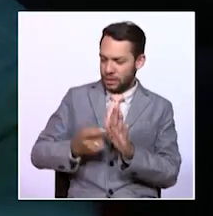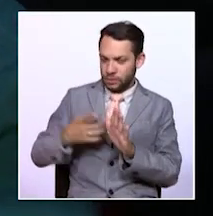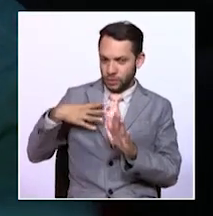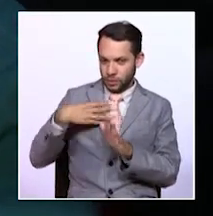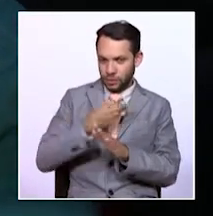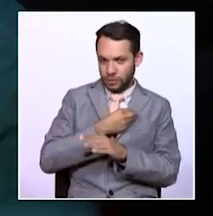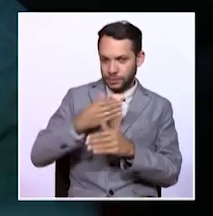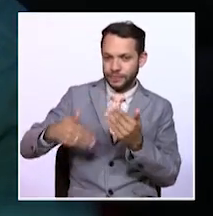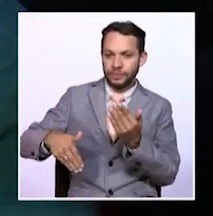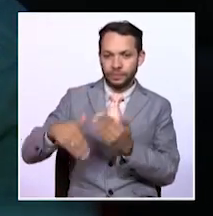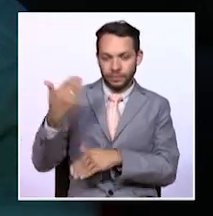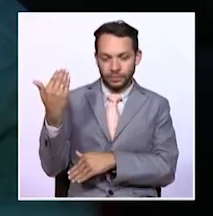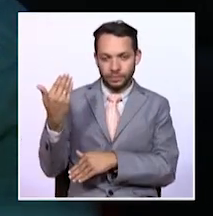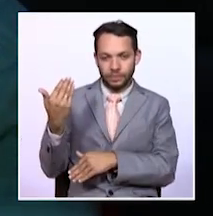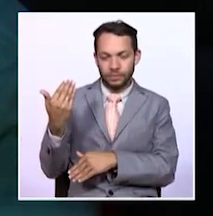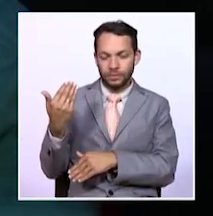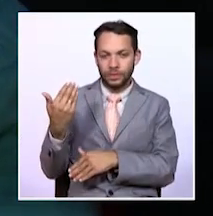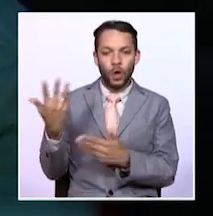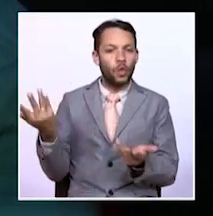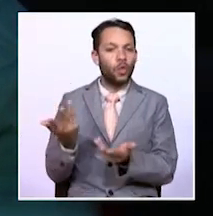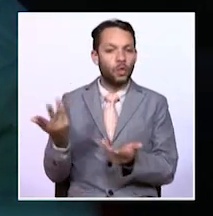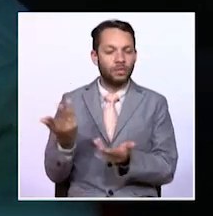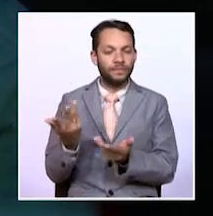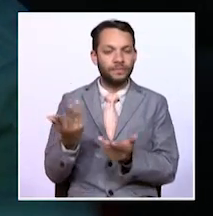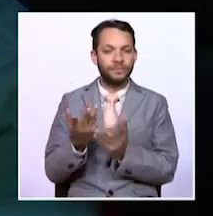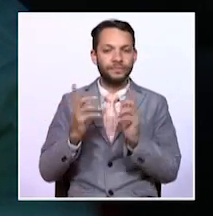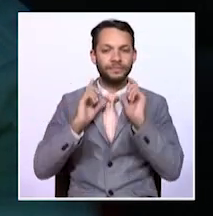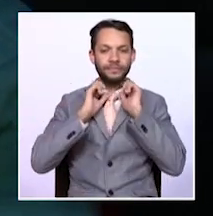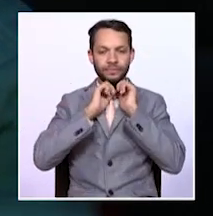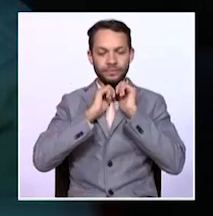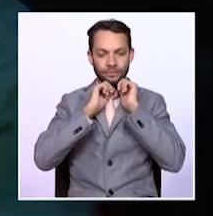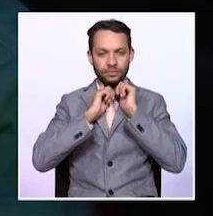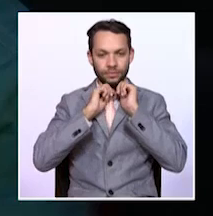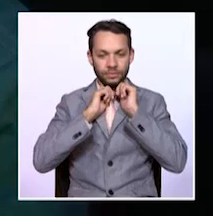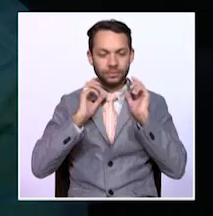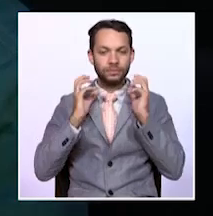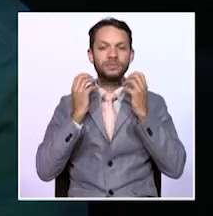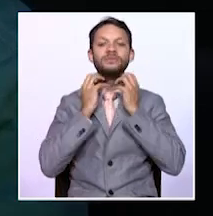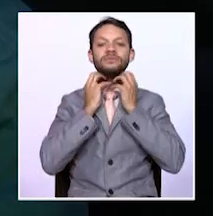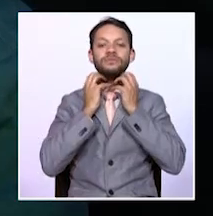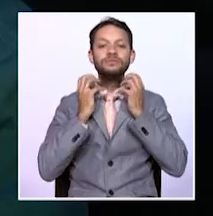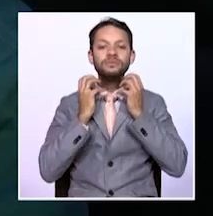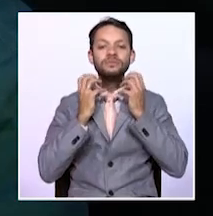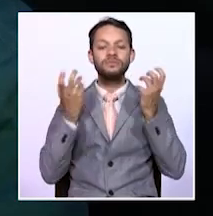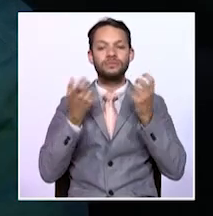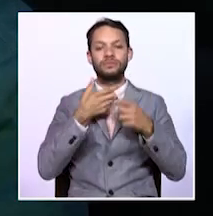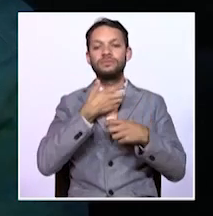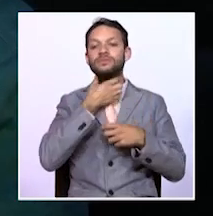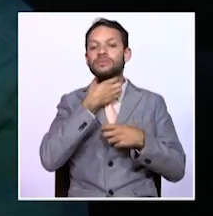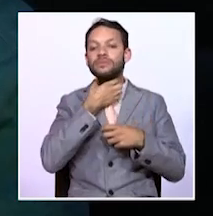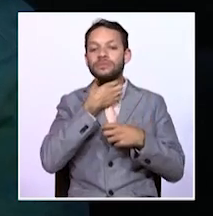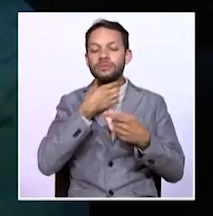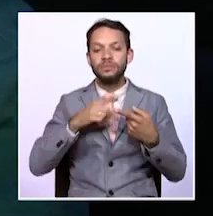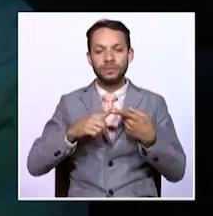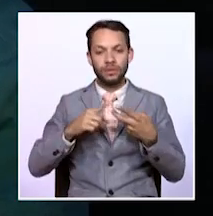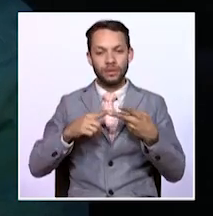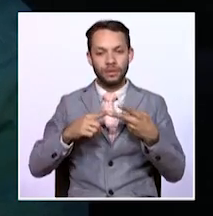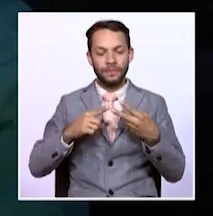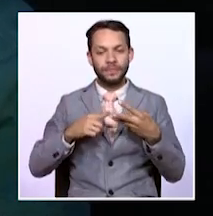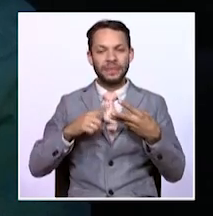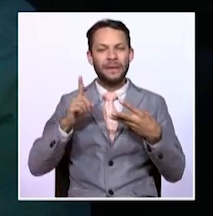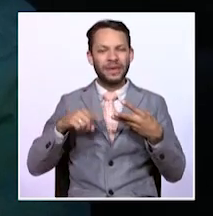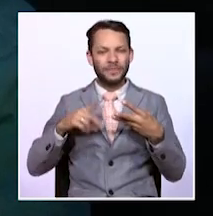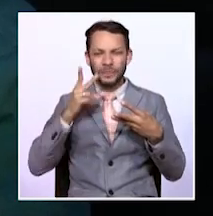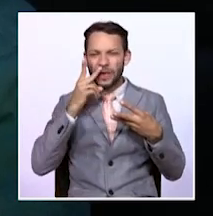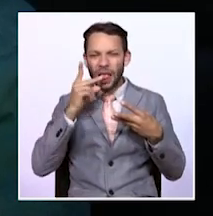un diagnóstico de los órganos del cuello, como son las glándulas tiroides, las glándulas parótidas, las glándulas